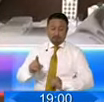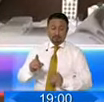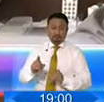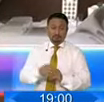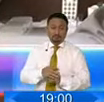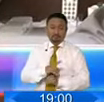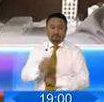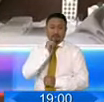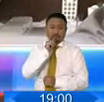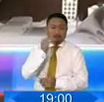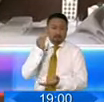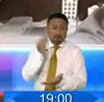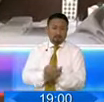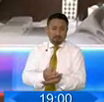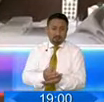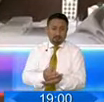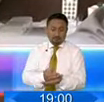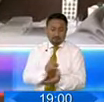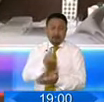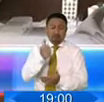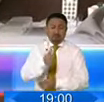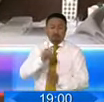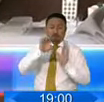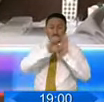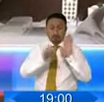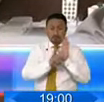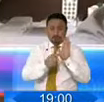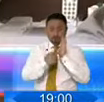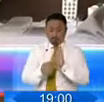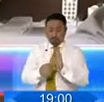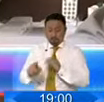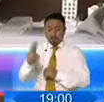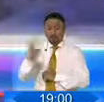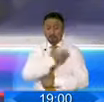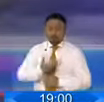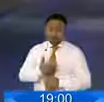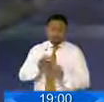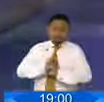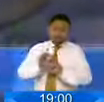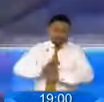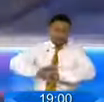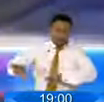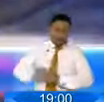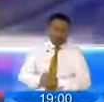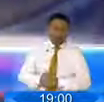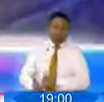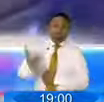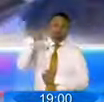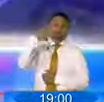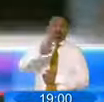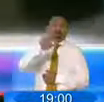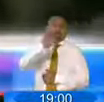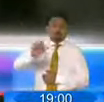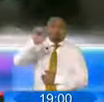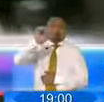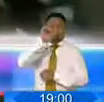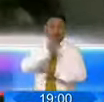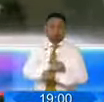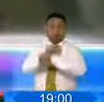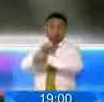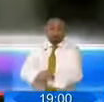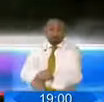de acuerdo con la propia Constitución. Es decir, ya no es vicepresidente. Glass fue detenido el pasado 2 de octubre para